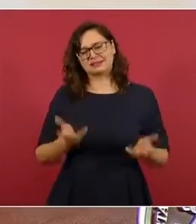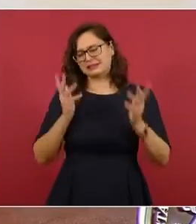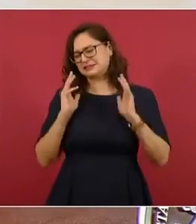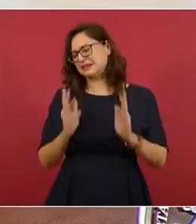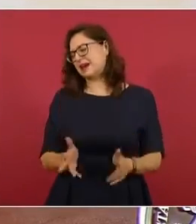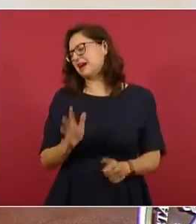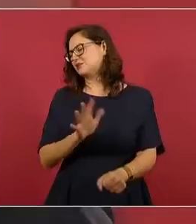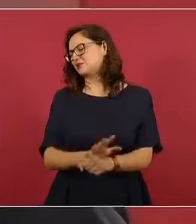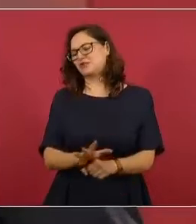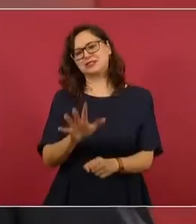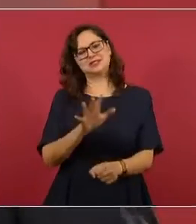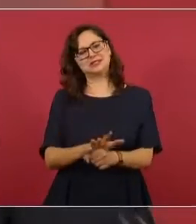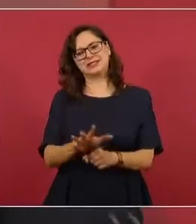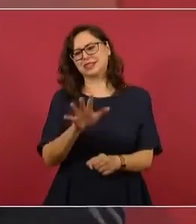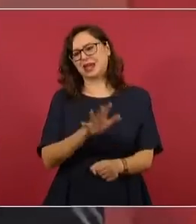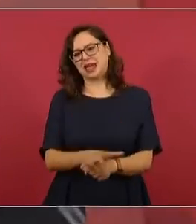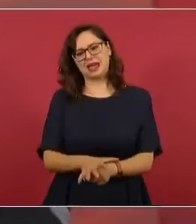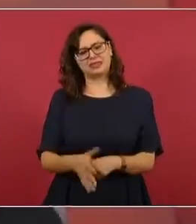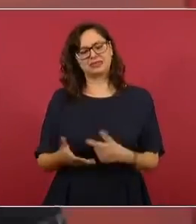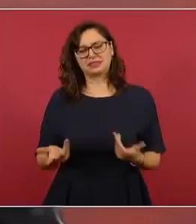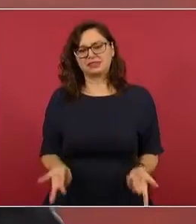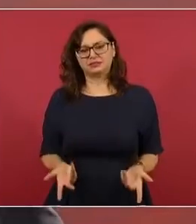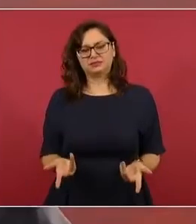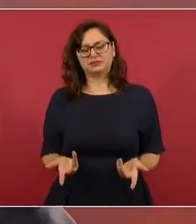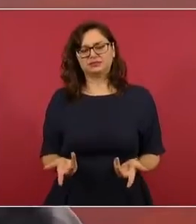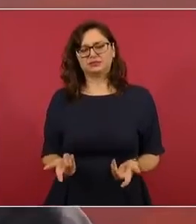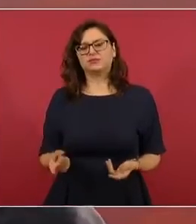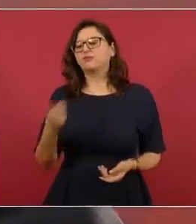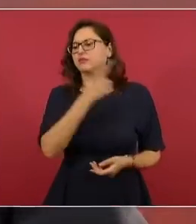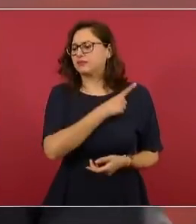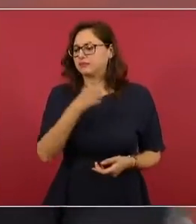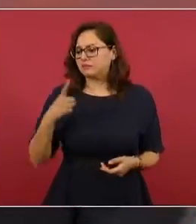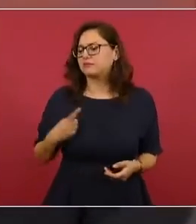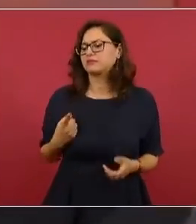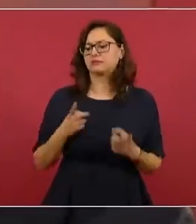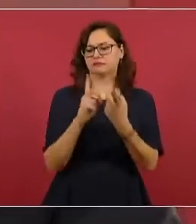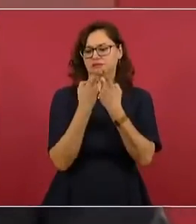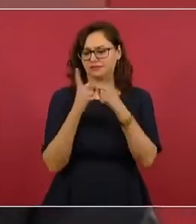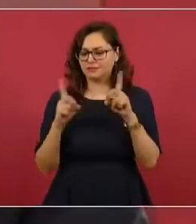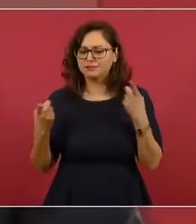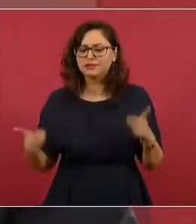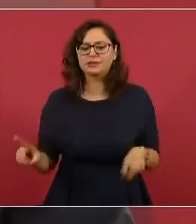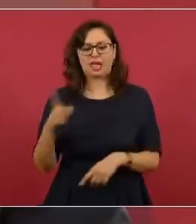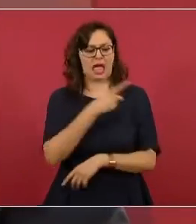quieren es que haya progreso con justicia,